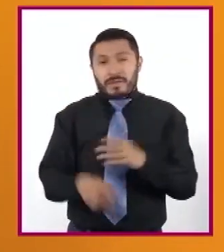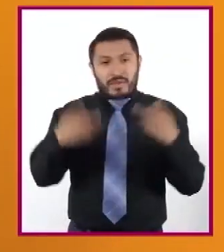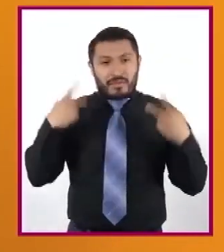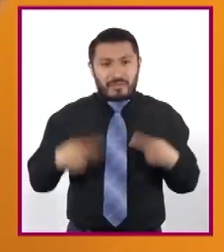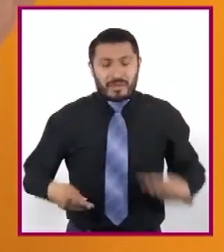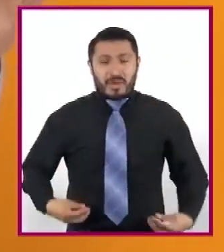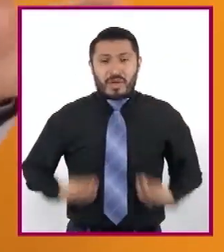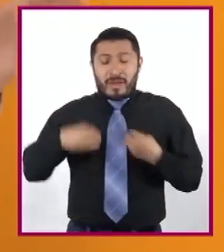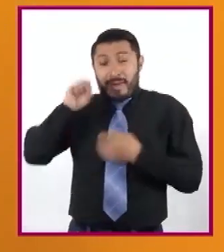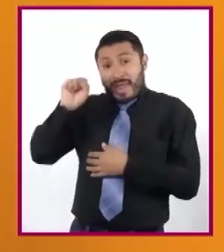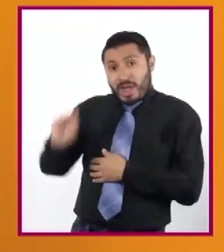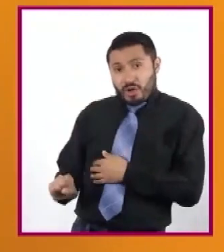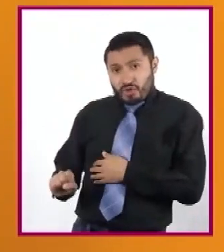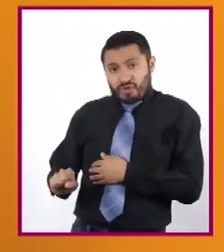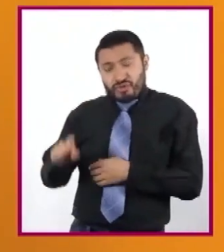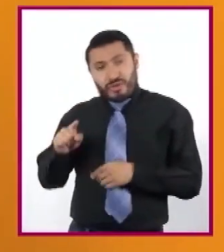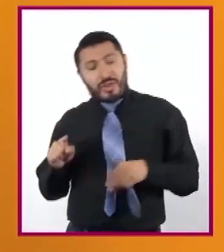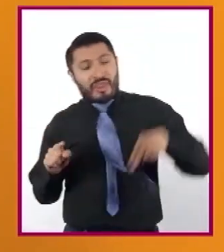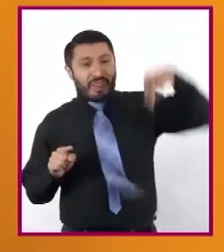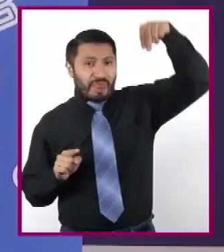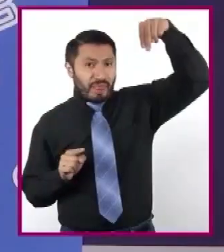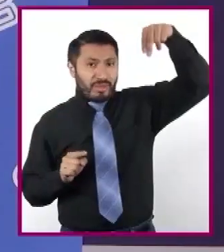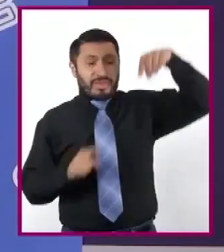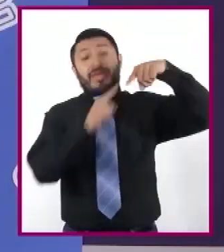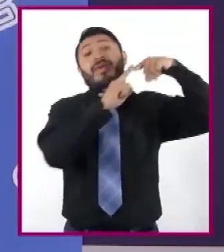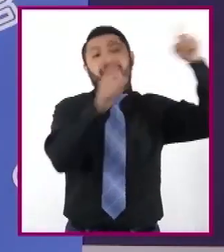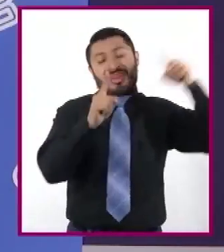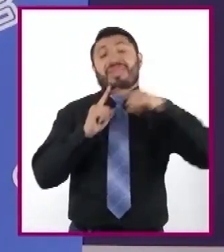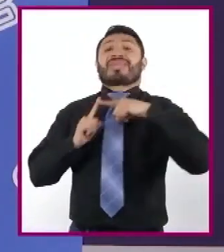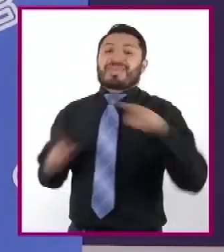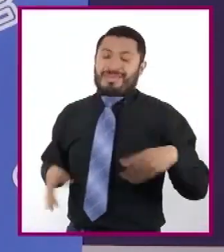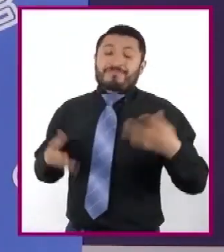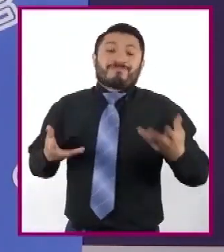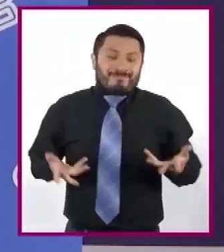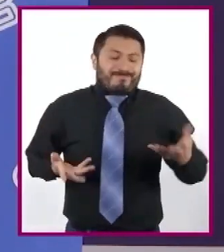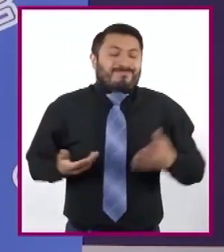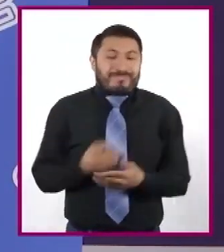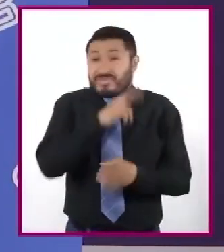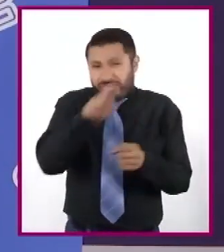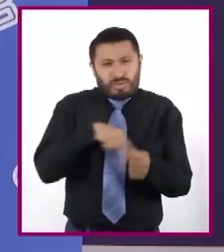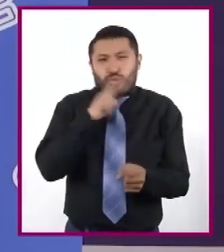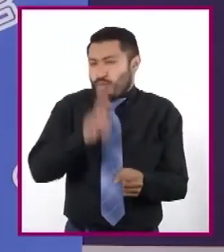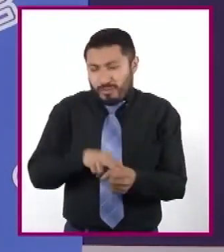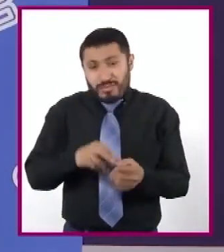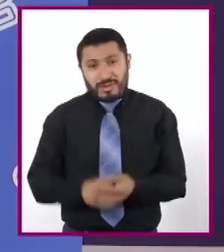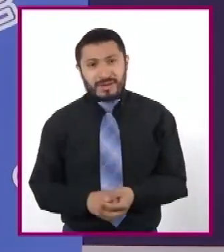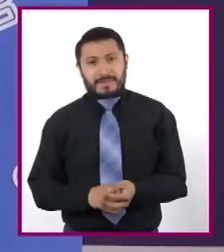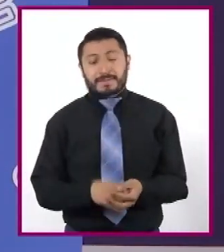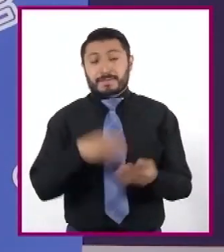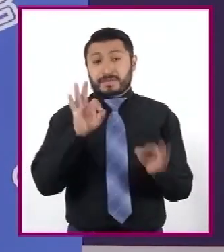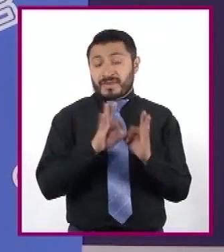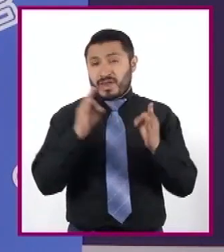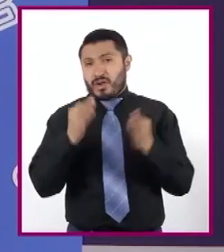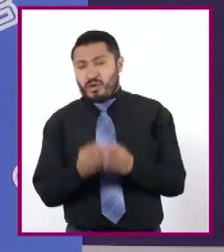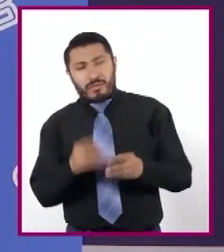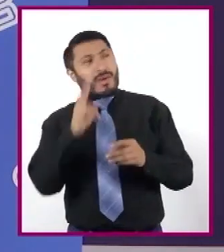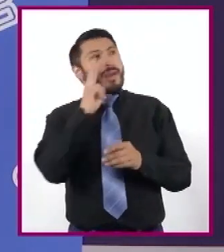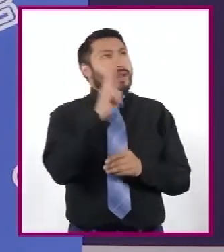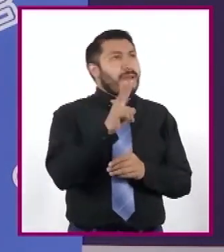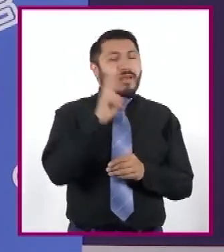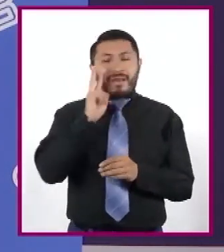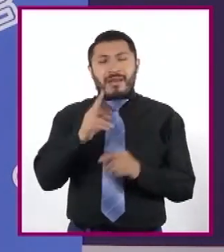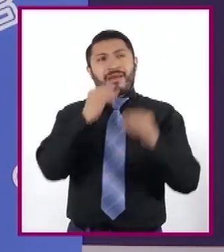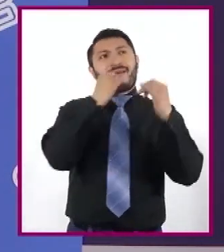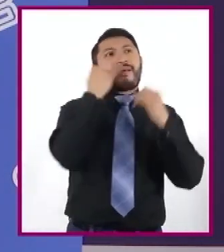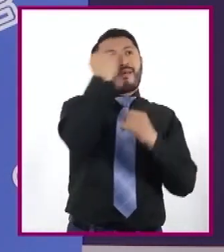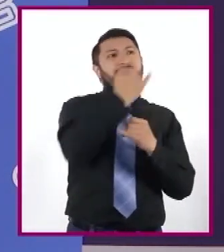en comparación a alguien del norte. En efecto, la capacidad de acoplamiento y variación que tiene la